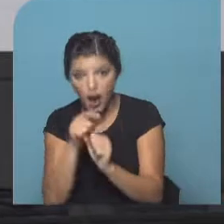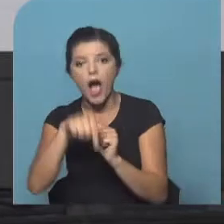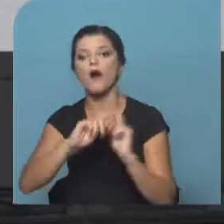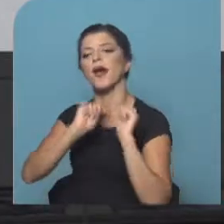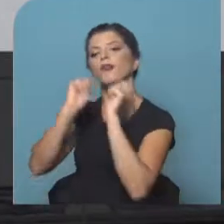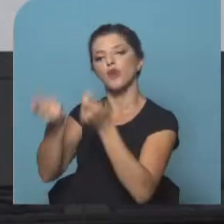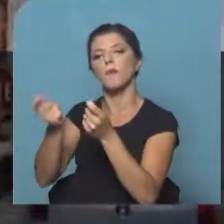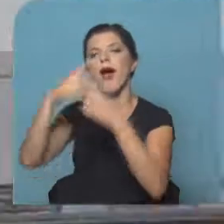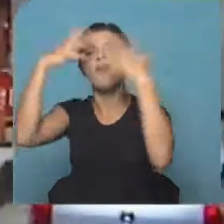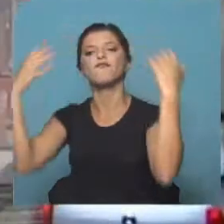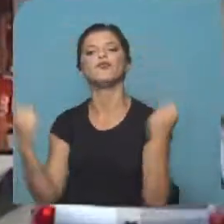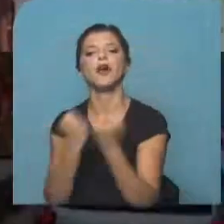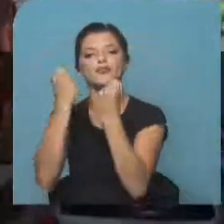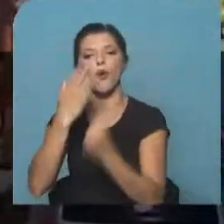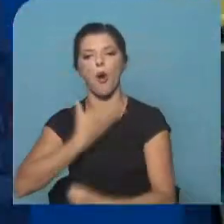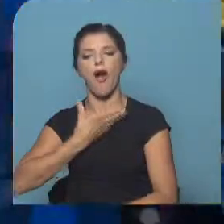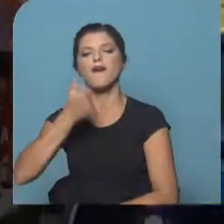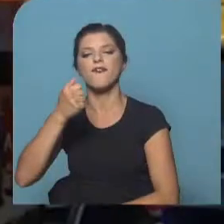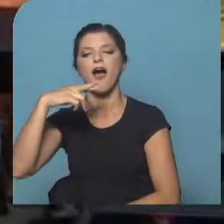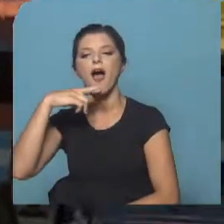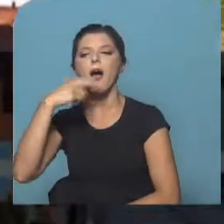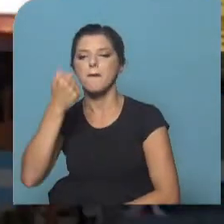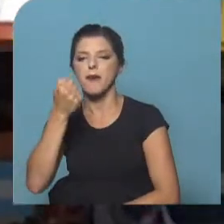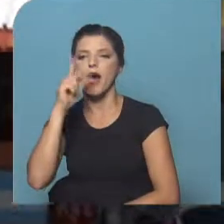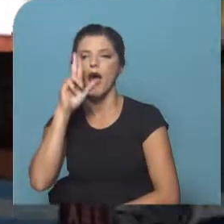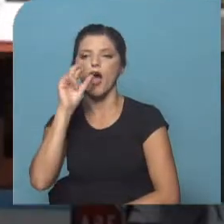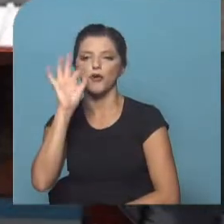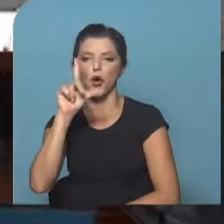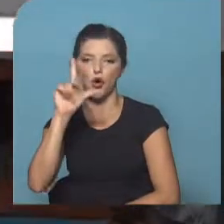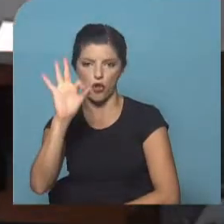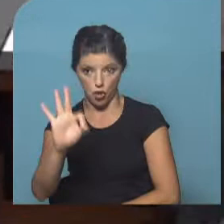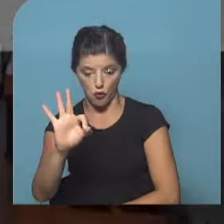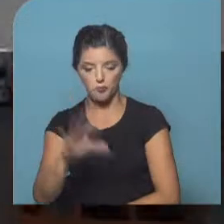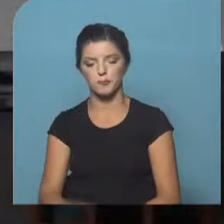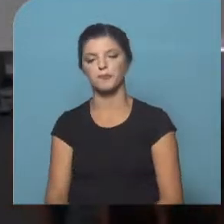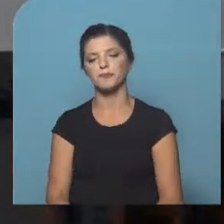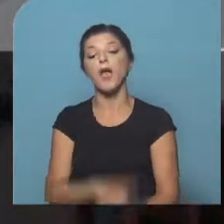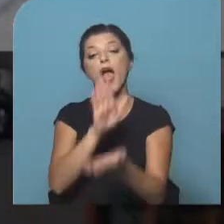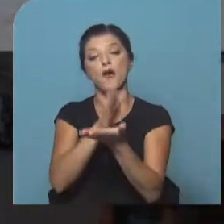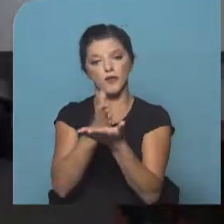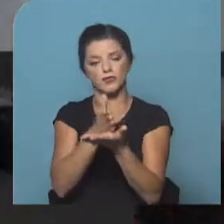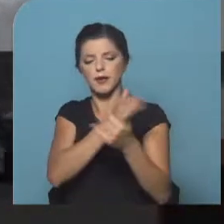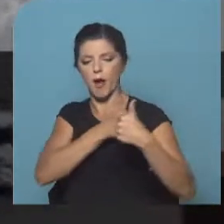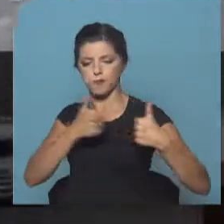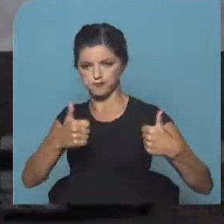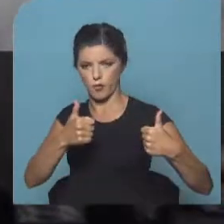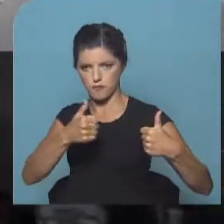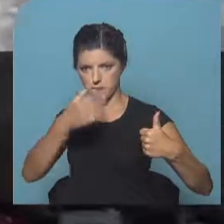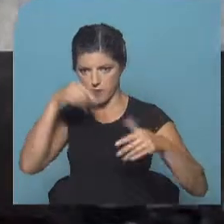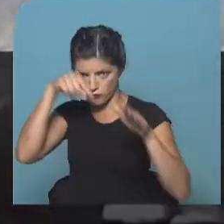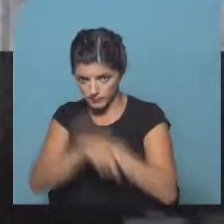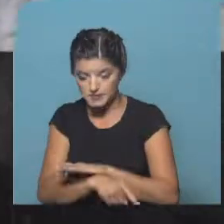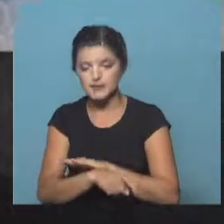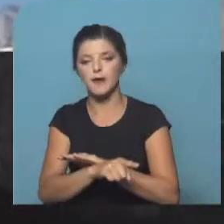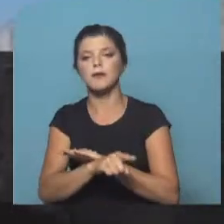Fundación Favaloro. Pasos fronterizos reforzados. Se trata del límite con Chile en virtud de la visita del